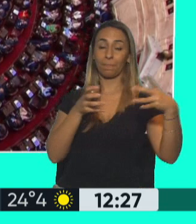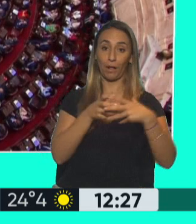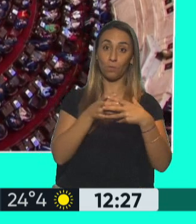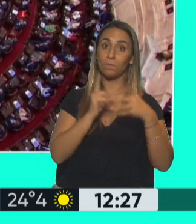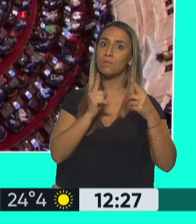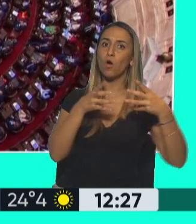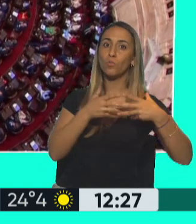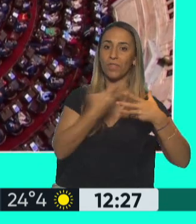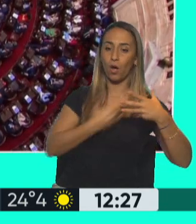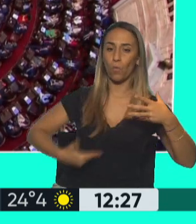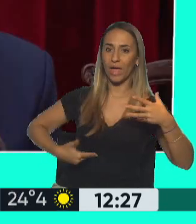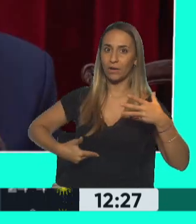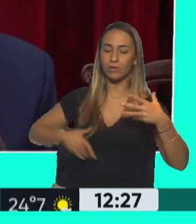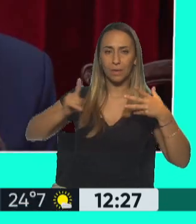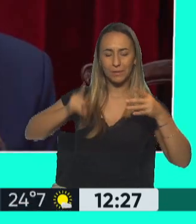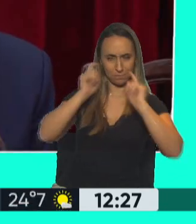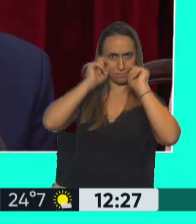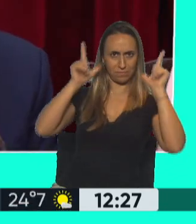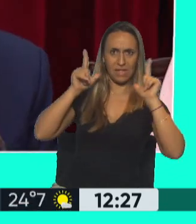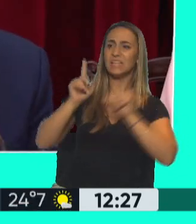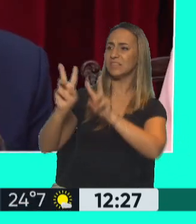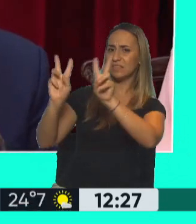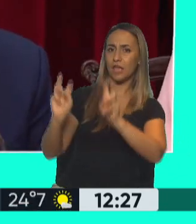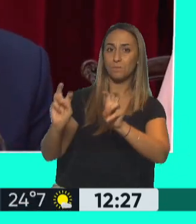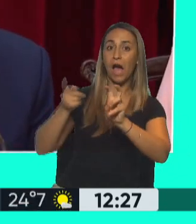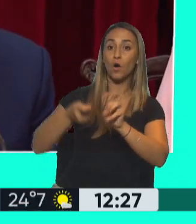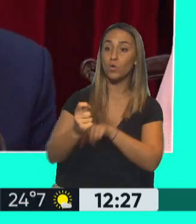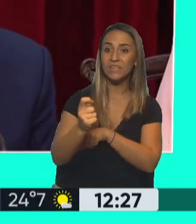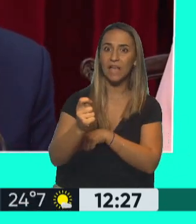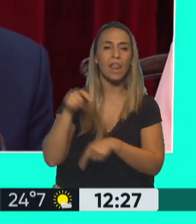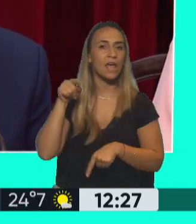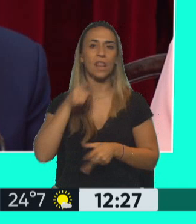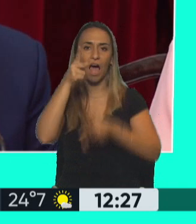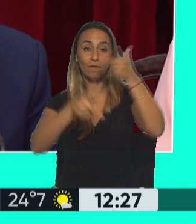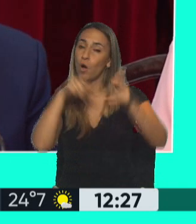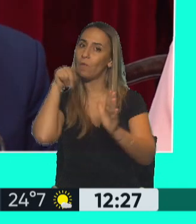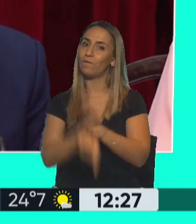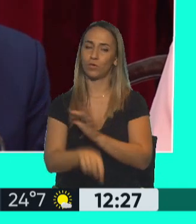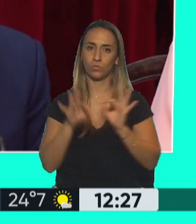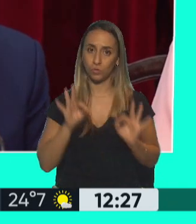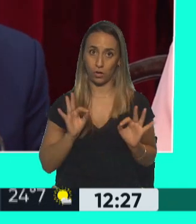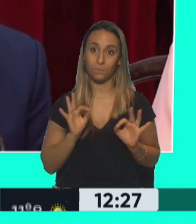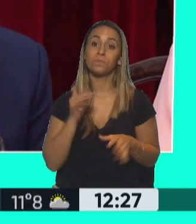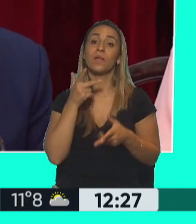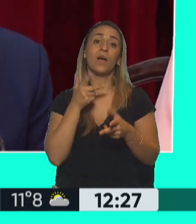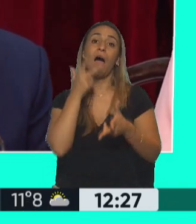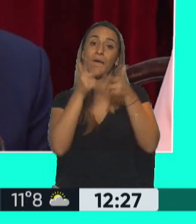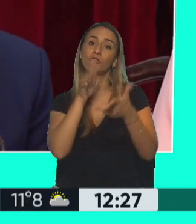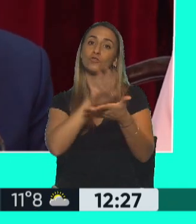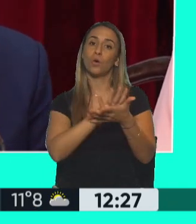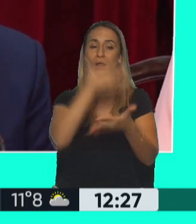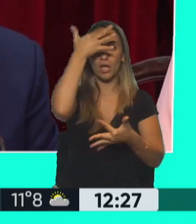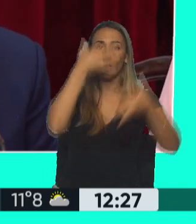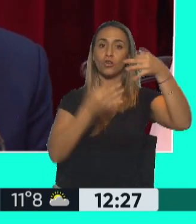cómo iba a tratar el tema judicial. Lo trató de un modo realmente a fondo, que es marcando qué pasa con la Suprema Corte de